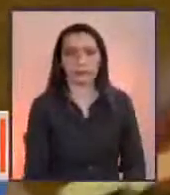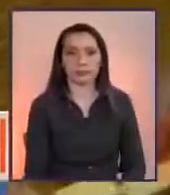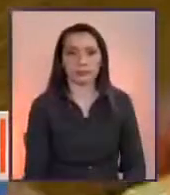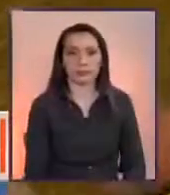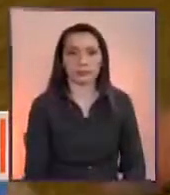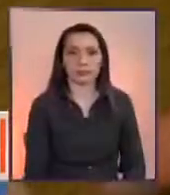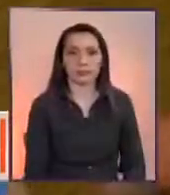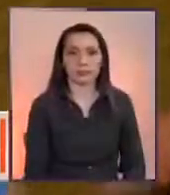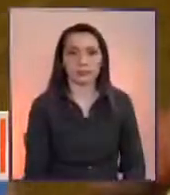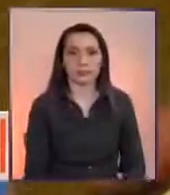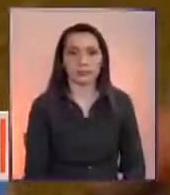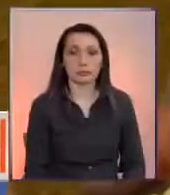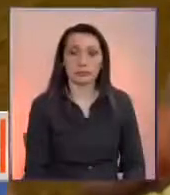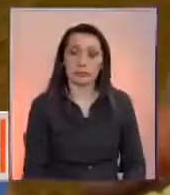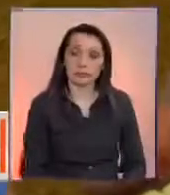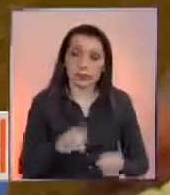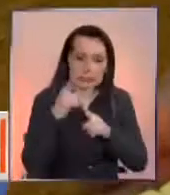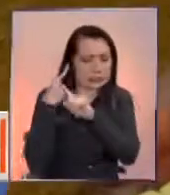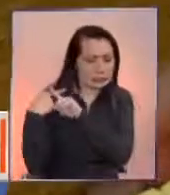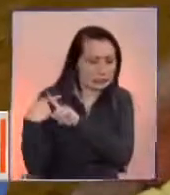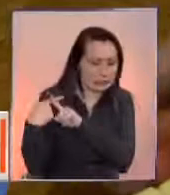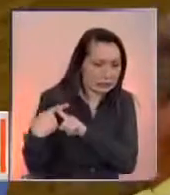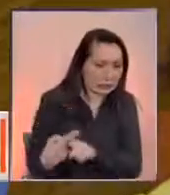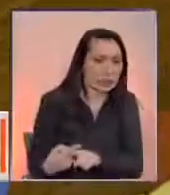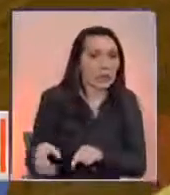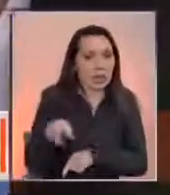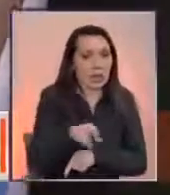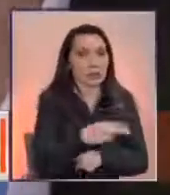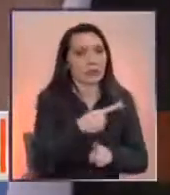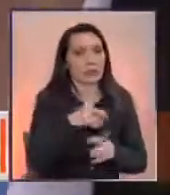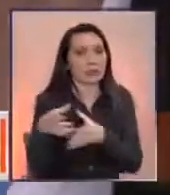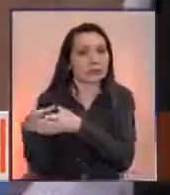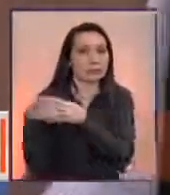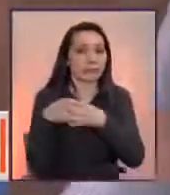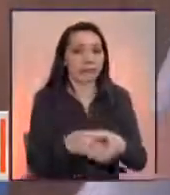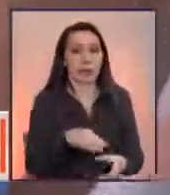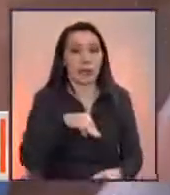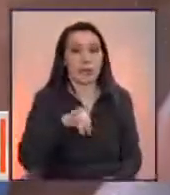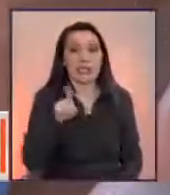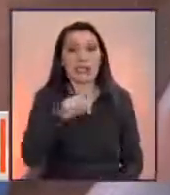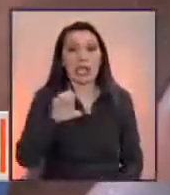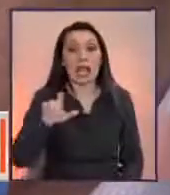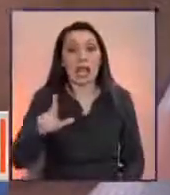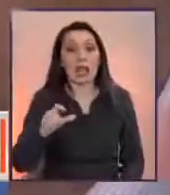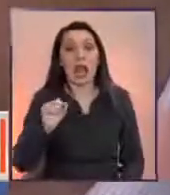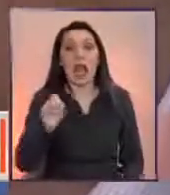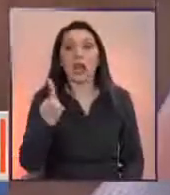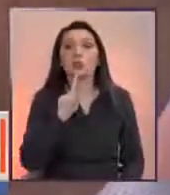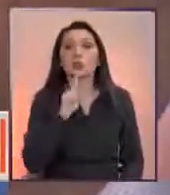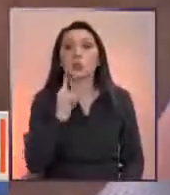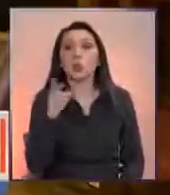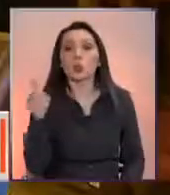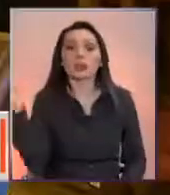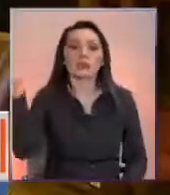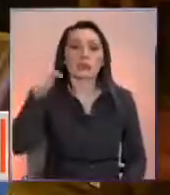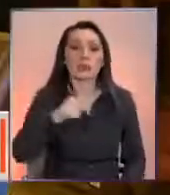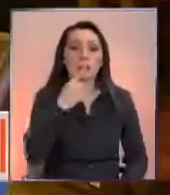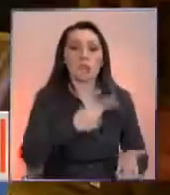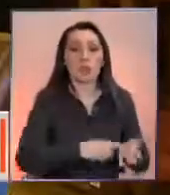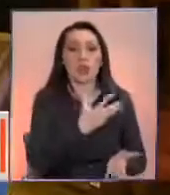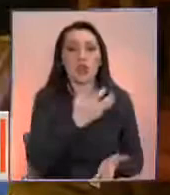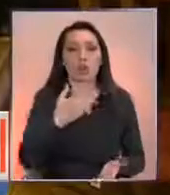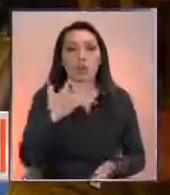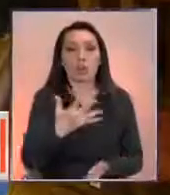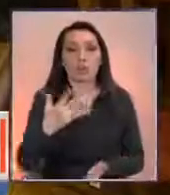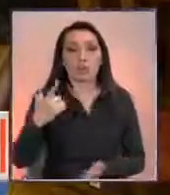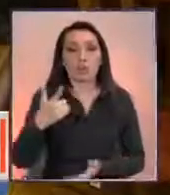Las historias de sacrificio se repiten en estas generaciones de inmigrantes. Misael arribó desde Asturias en 1957, cuando apenas